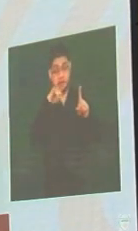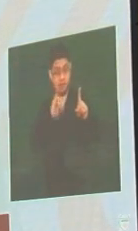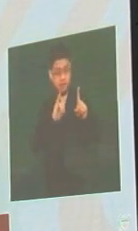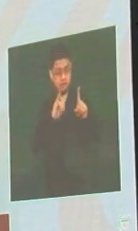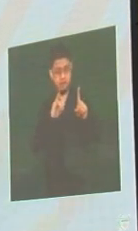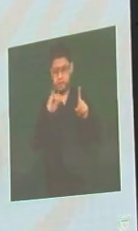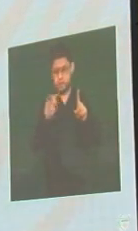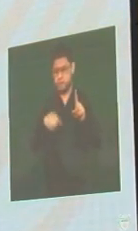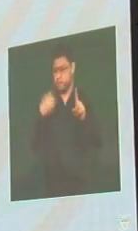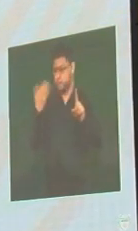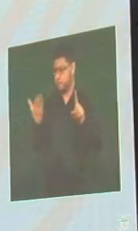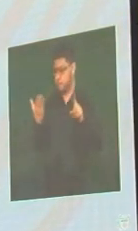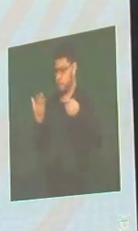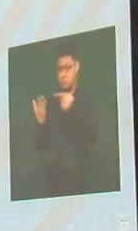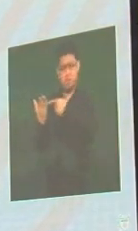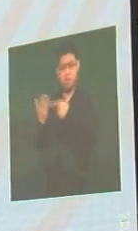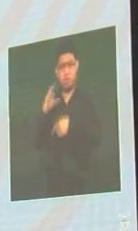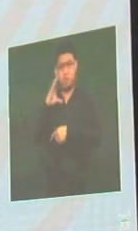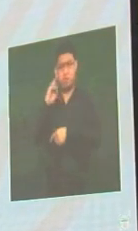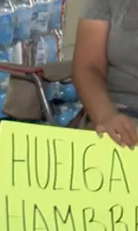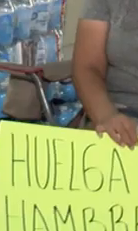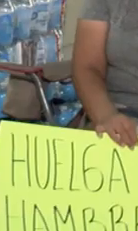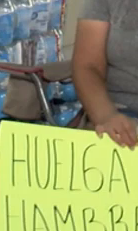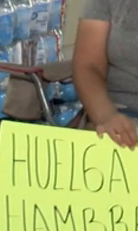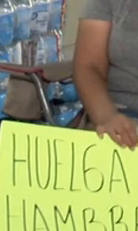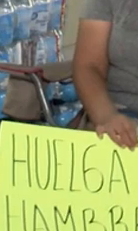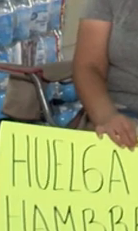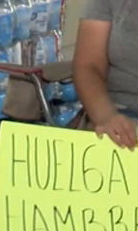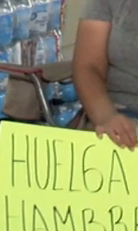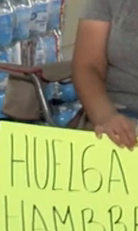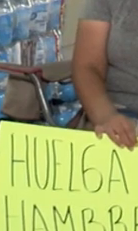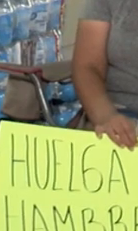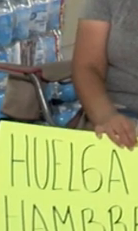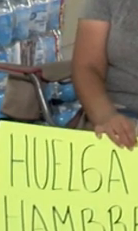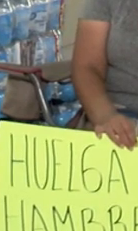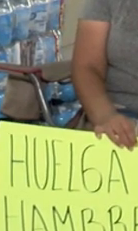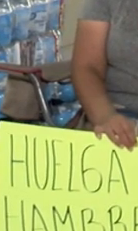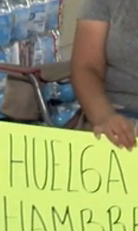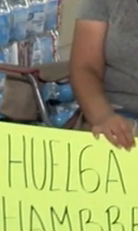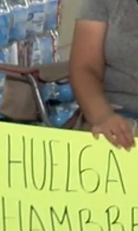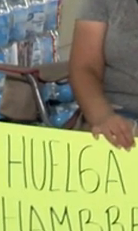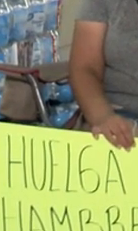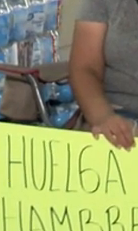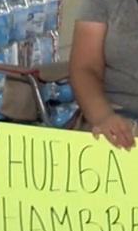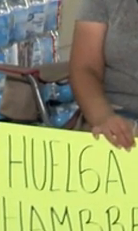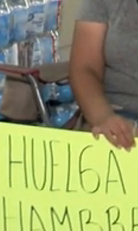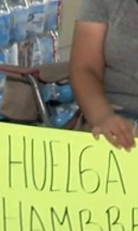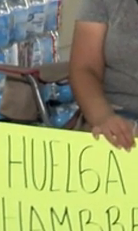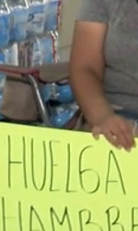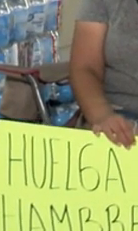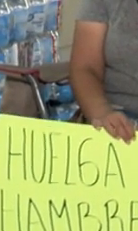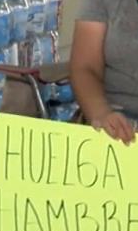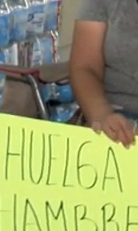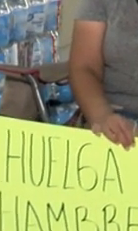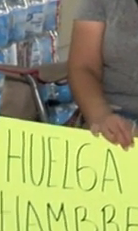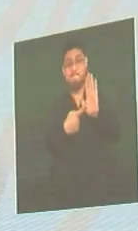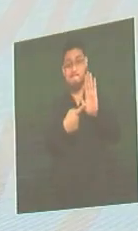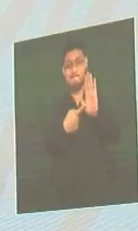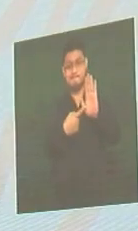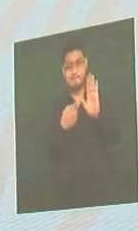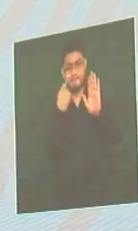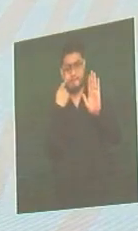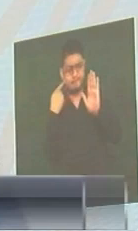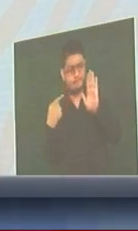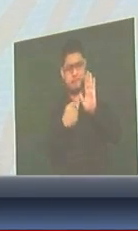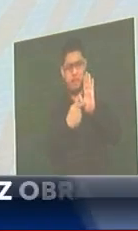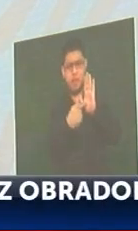el quinto informe de gobierno del presidente López Obrador, quien hablaba de un país justo para todos. Que con un pueblo